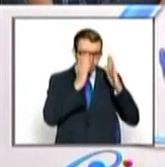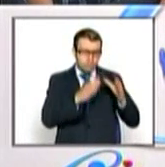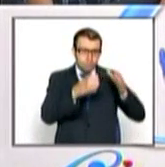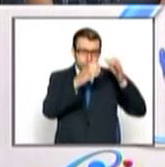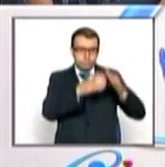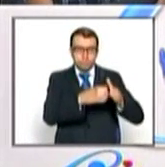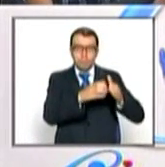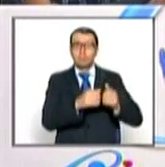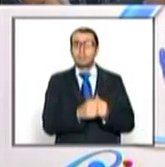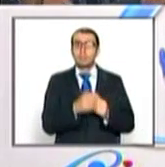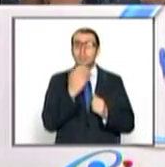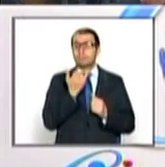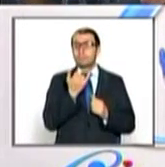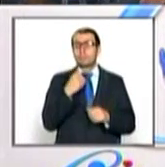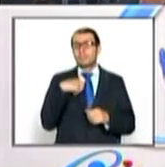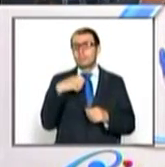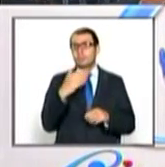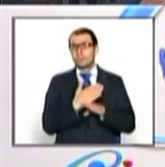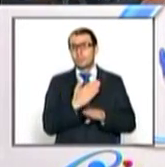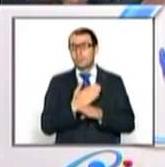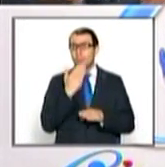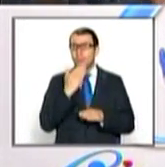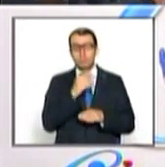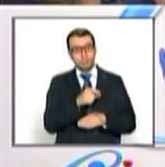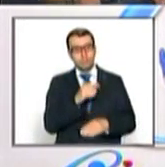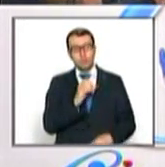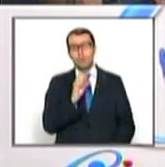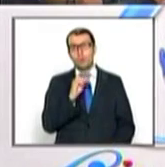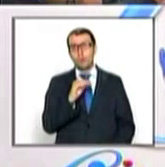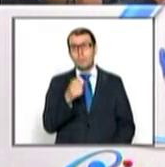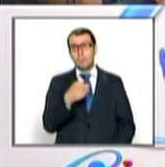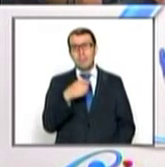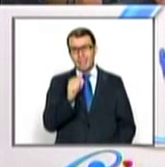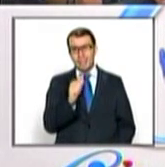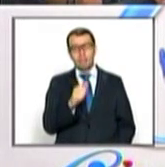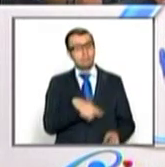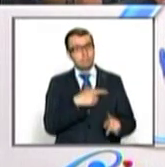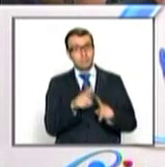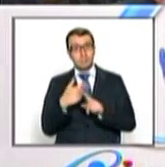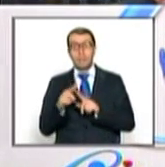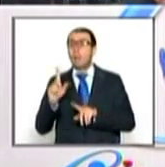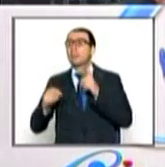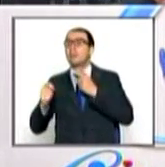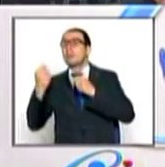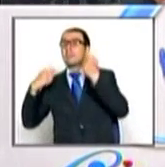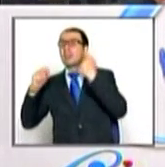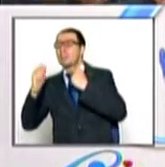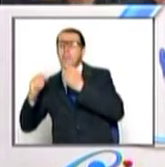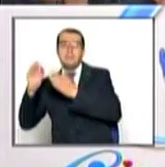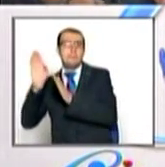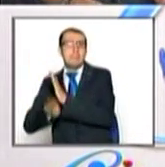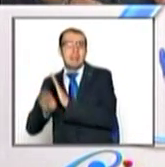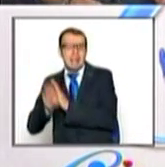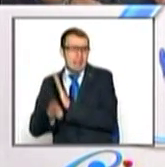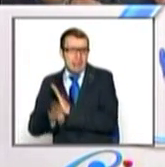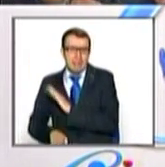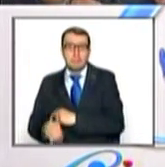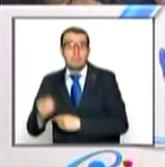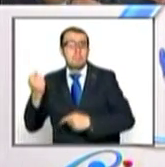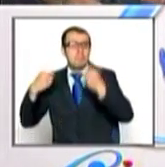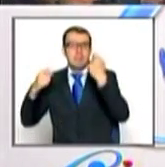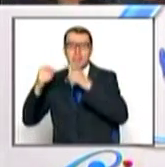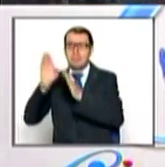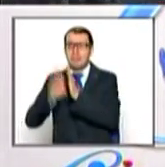problema que tenemos actualmente porque la mayoría de los omegas, y como lo hablamos con el doctor Rojas, que le venden a las personas esas promociones que son insensatas, en los cuales les